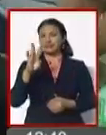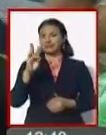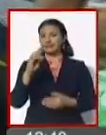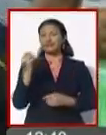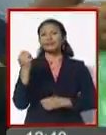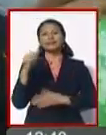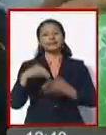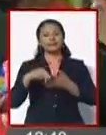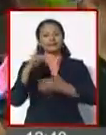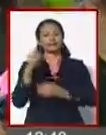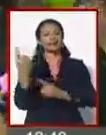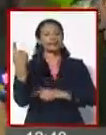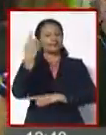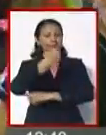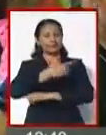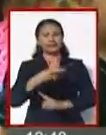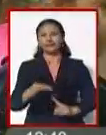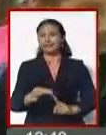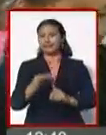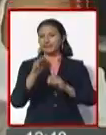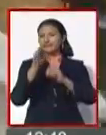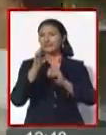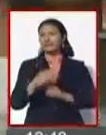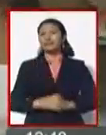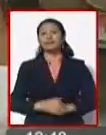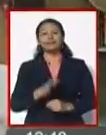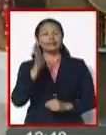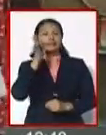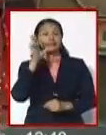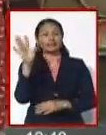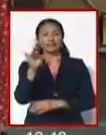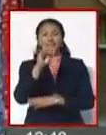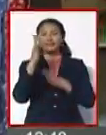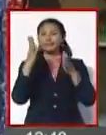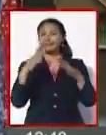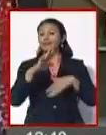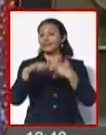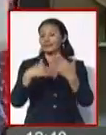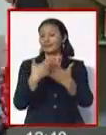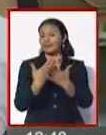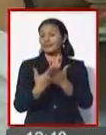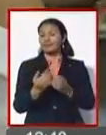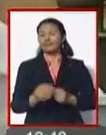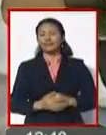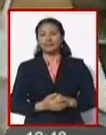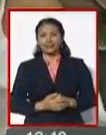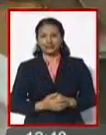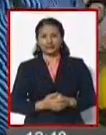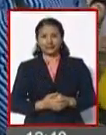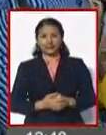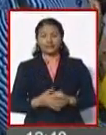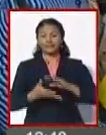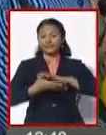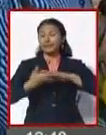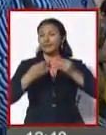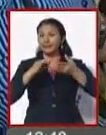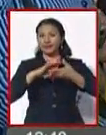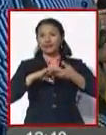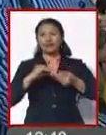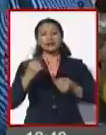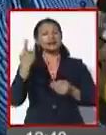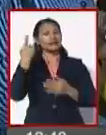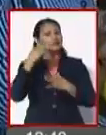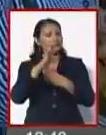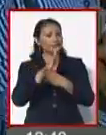de mayo es un día muy especial para celebrar a las mamás bolivianas y también hoy vamos a darles a todos a conocer historias